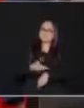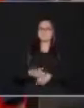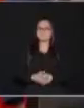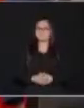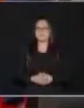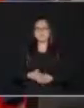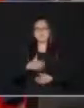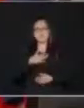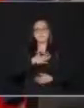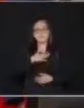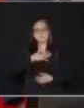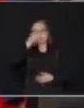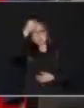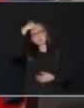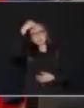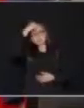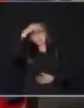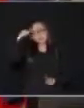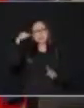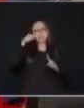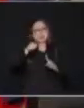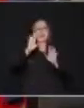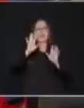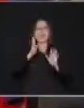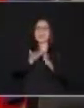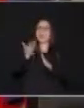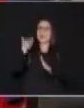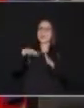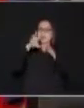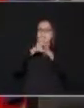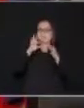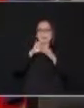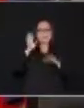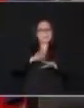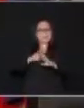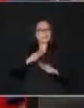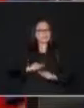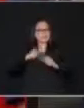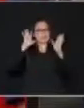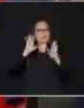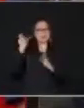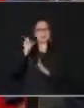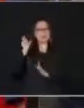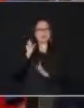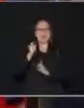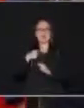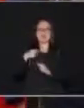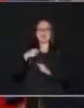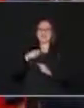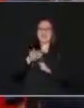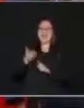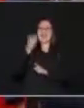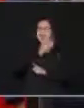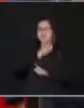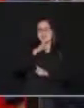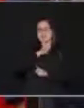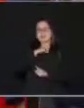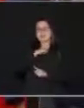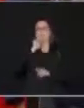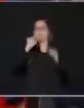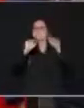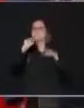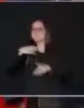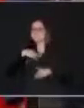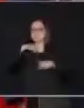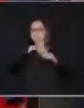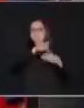dinero, de existir esa cantidad, pues es dinero que pagan quienes, quizá empresarios al gobierno, a